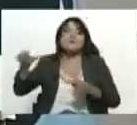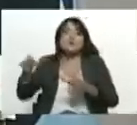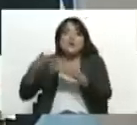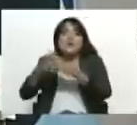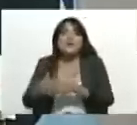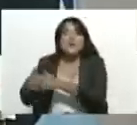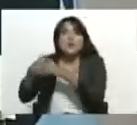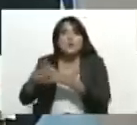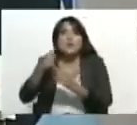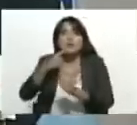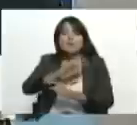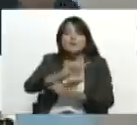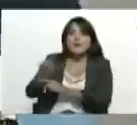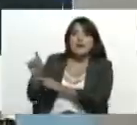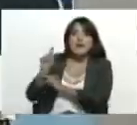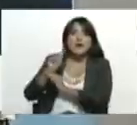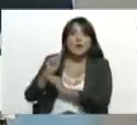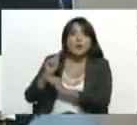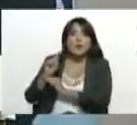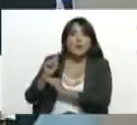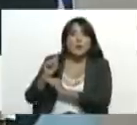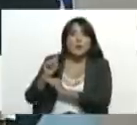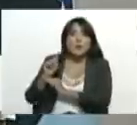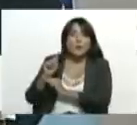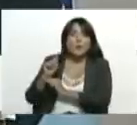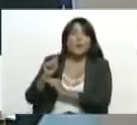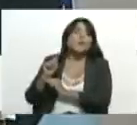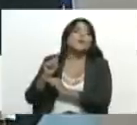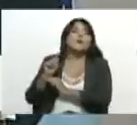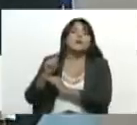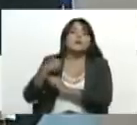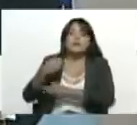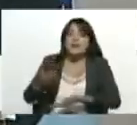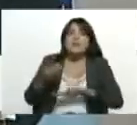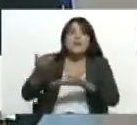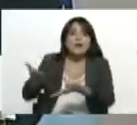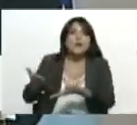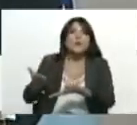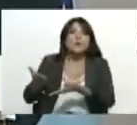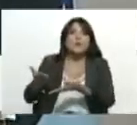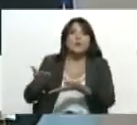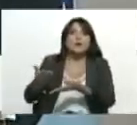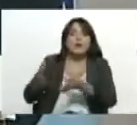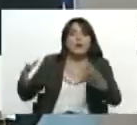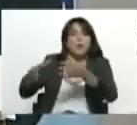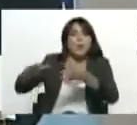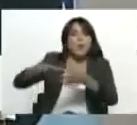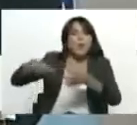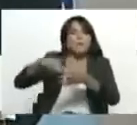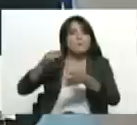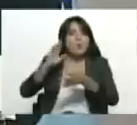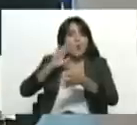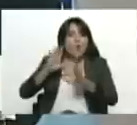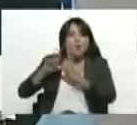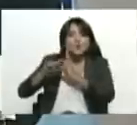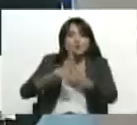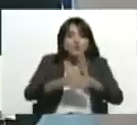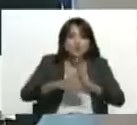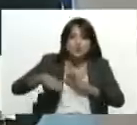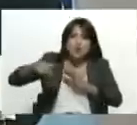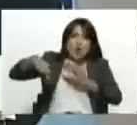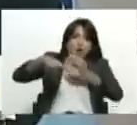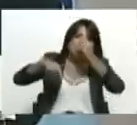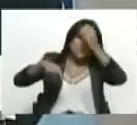en su momento que le entregaron a esta mafia del gobierno de itinerante